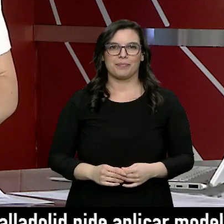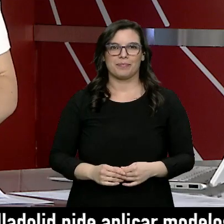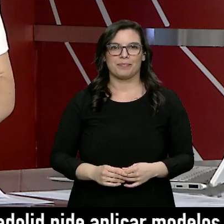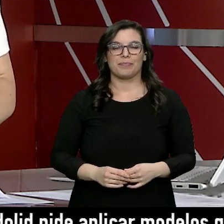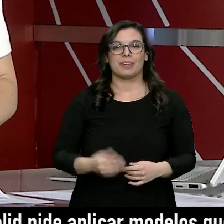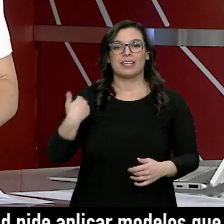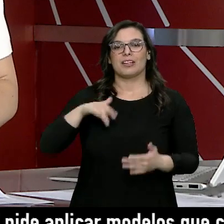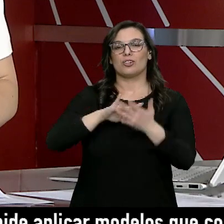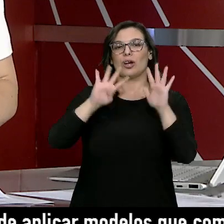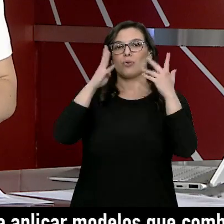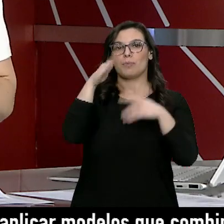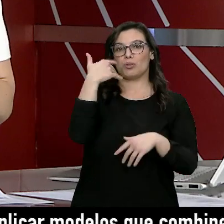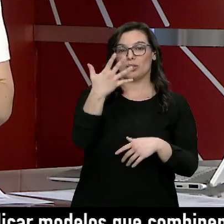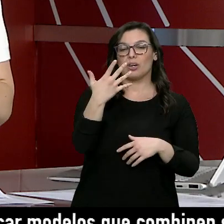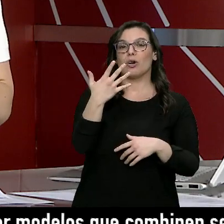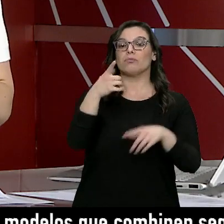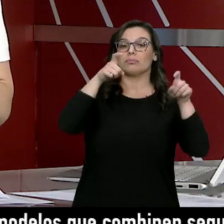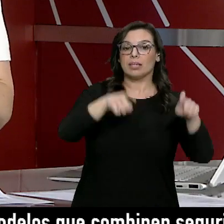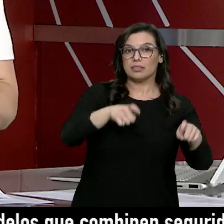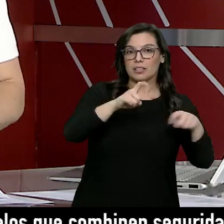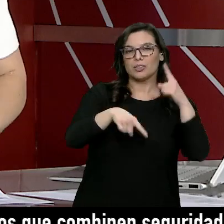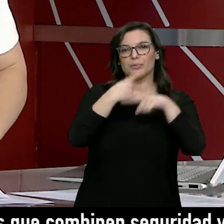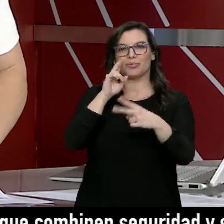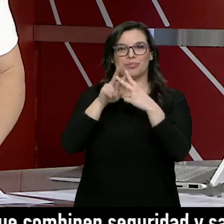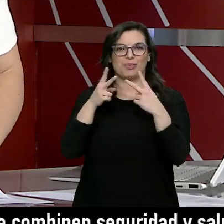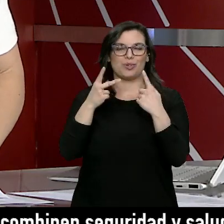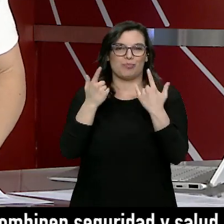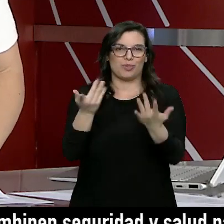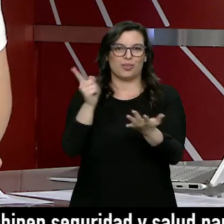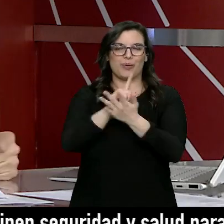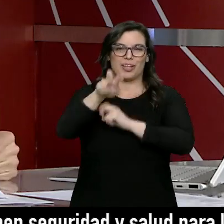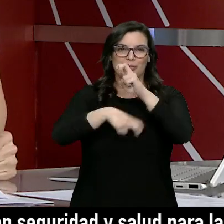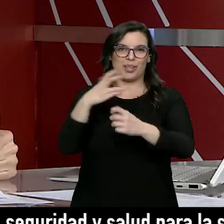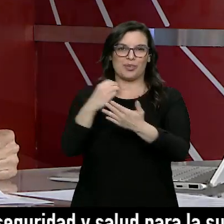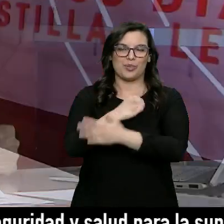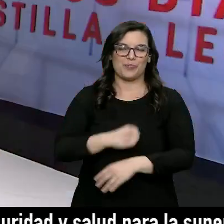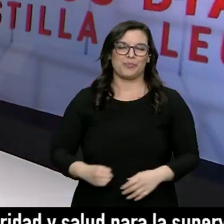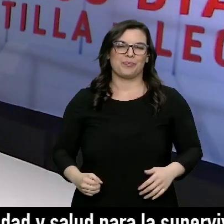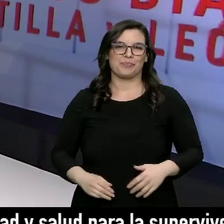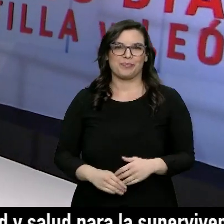Llegamos así a las 9 menos 5 de la mañana. Hacemos una pausa y enseguida volvemos con toda la actualidad.